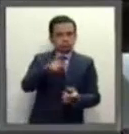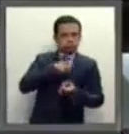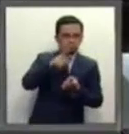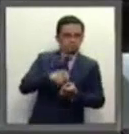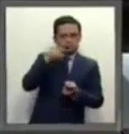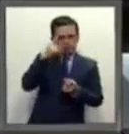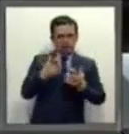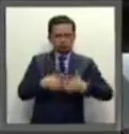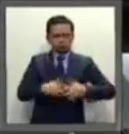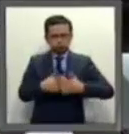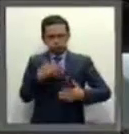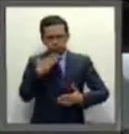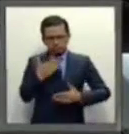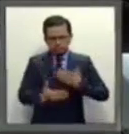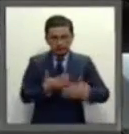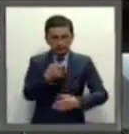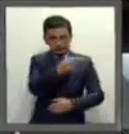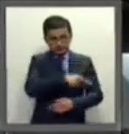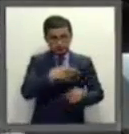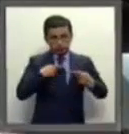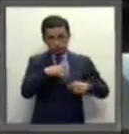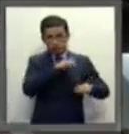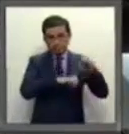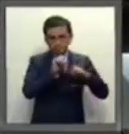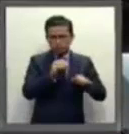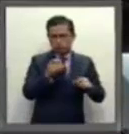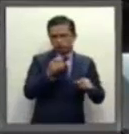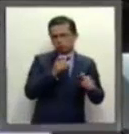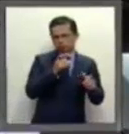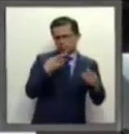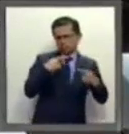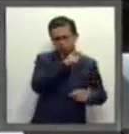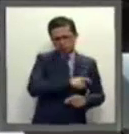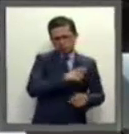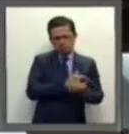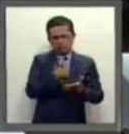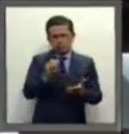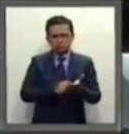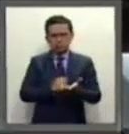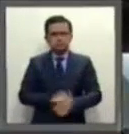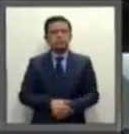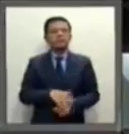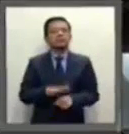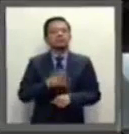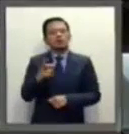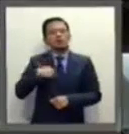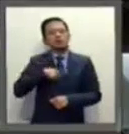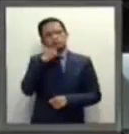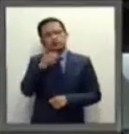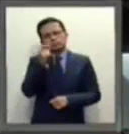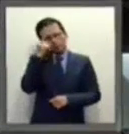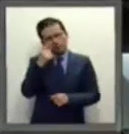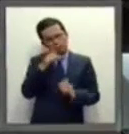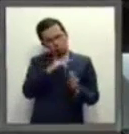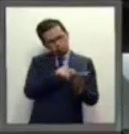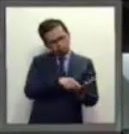de la productividad de estas personas físicas y morales. Por eso señalamos que la carátula que se presenta en